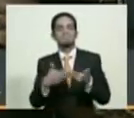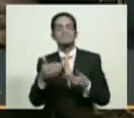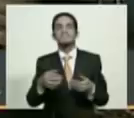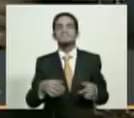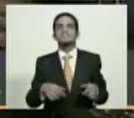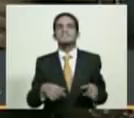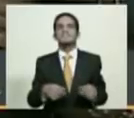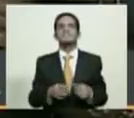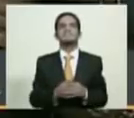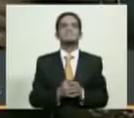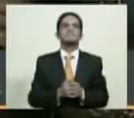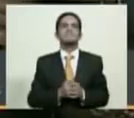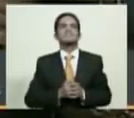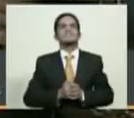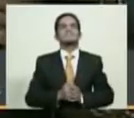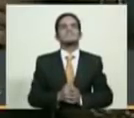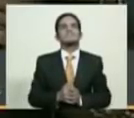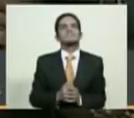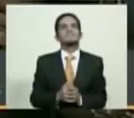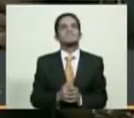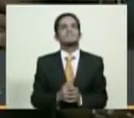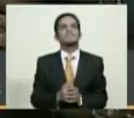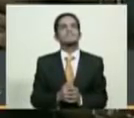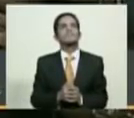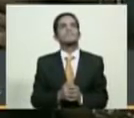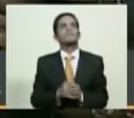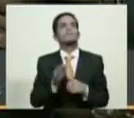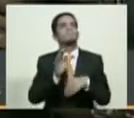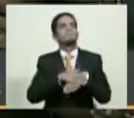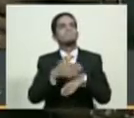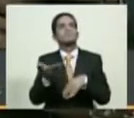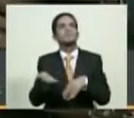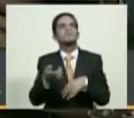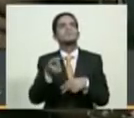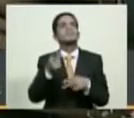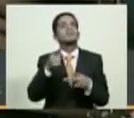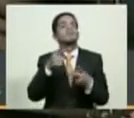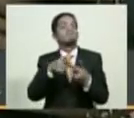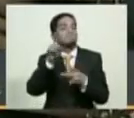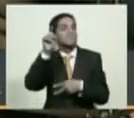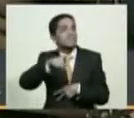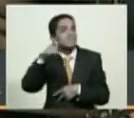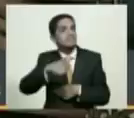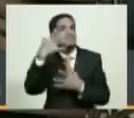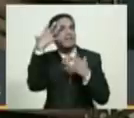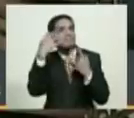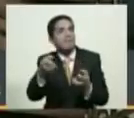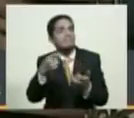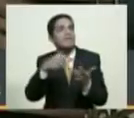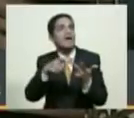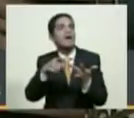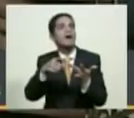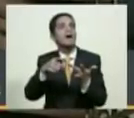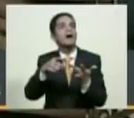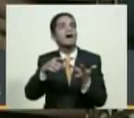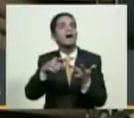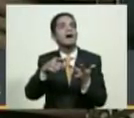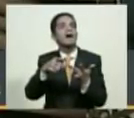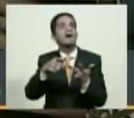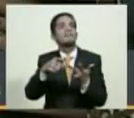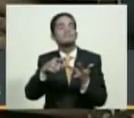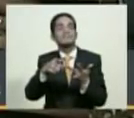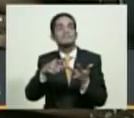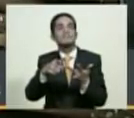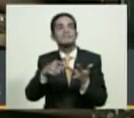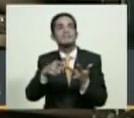discutidas acá. ¿Por qué el subsidio directo? ¿Por qué la necesidad de entender el uso de los combustibles como